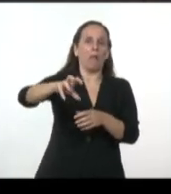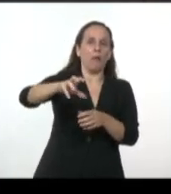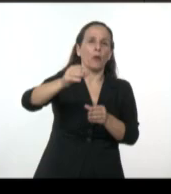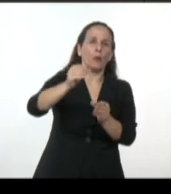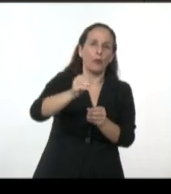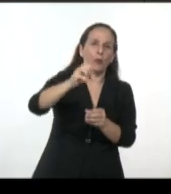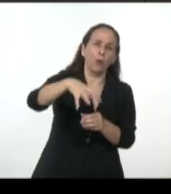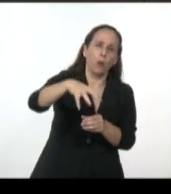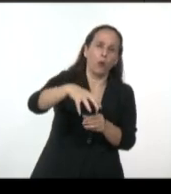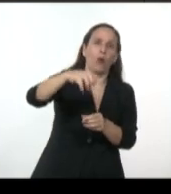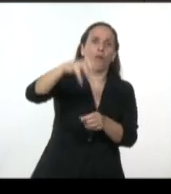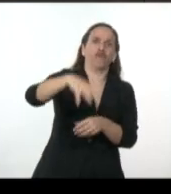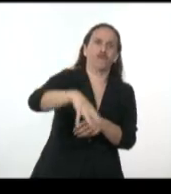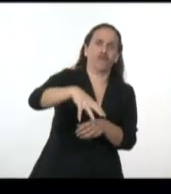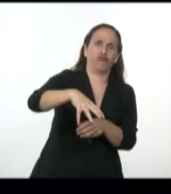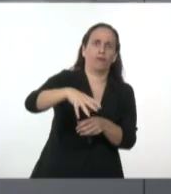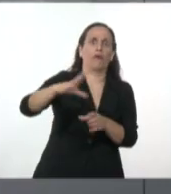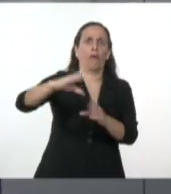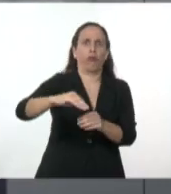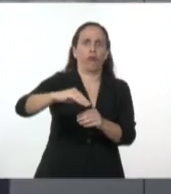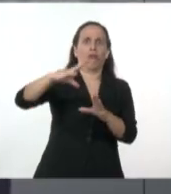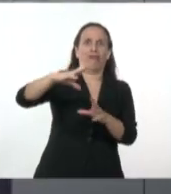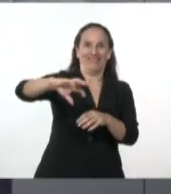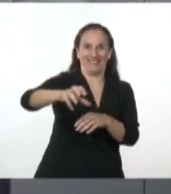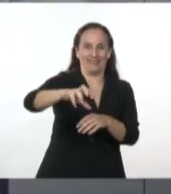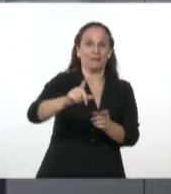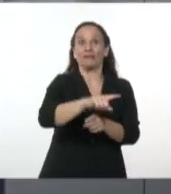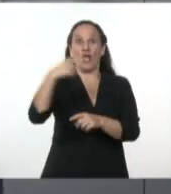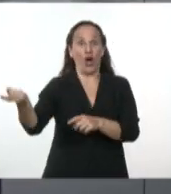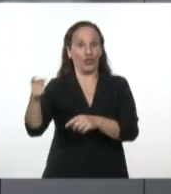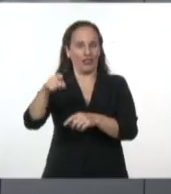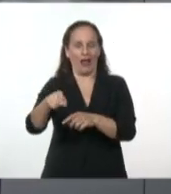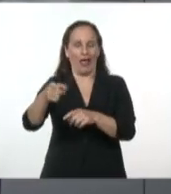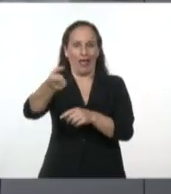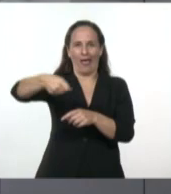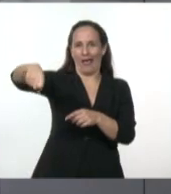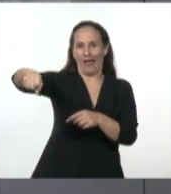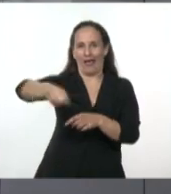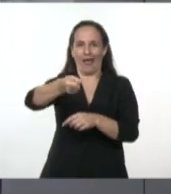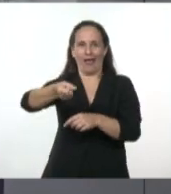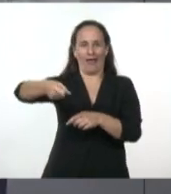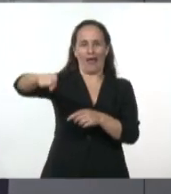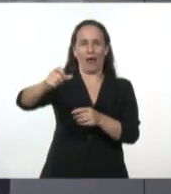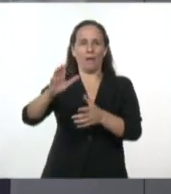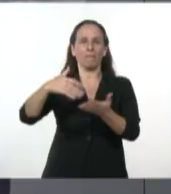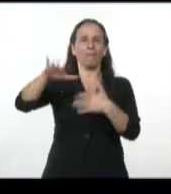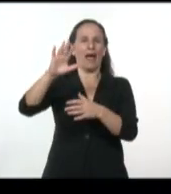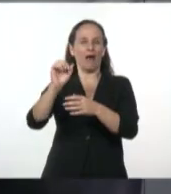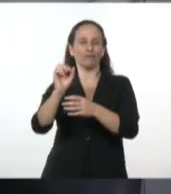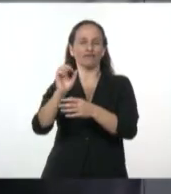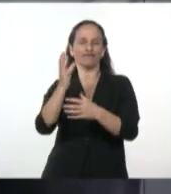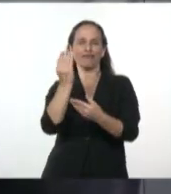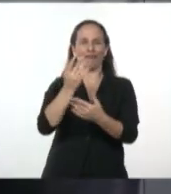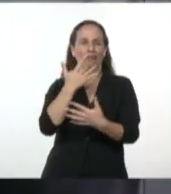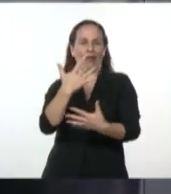agua, apertura y corte. En este caso, tenemos una grifería con bastante más diseño. Son griferías monocomandos. Con